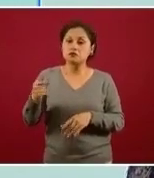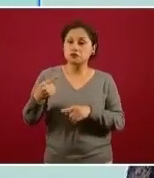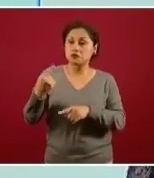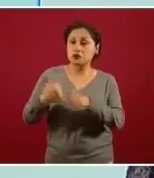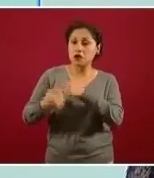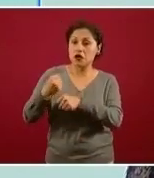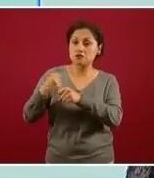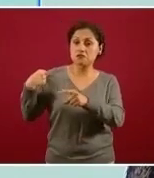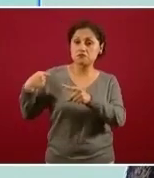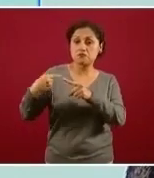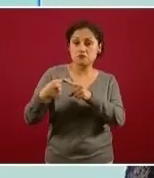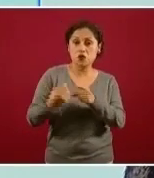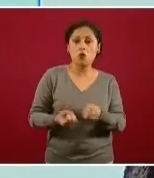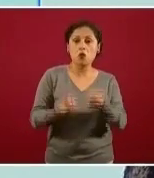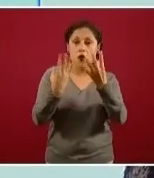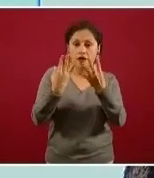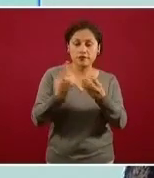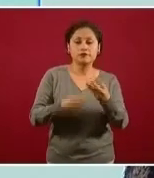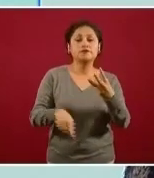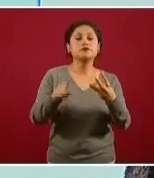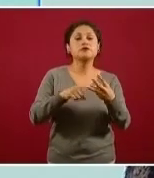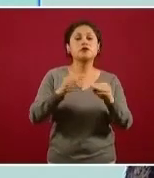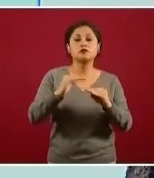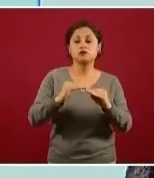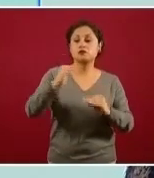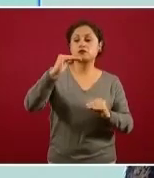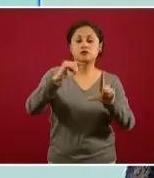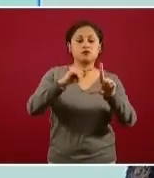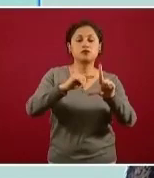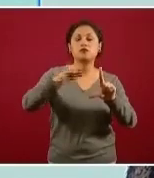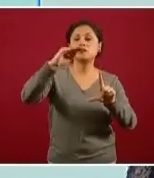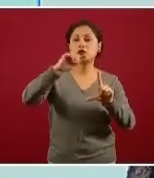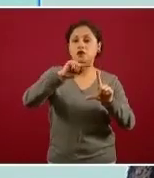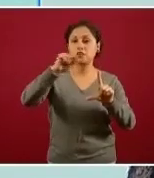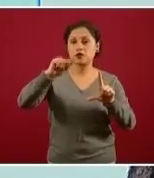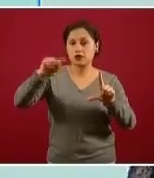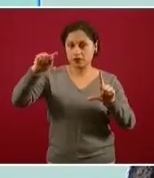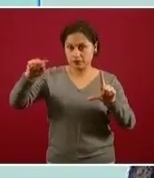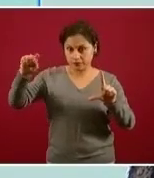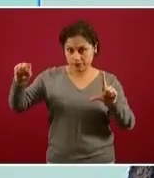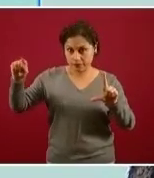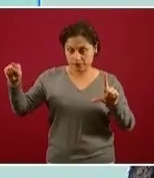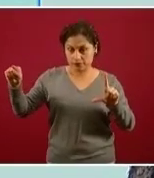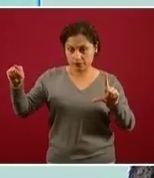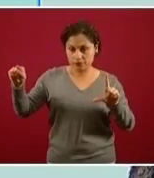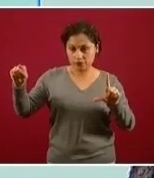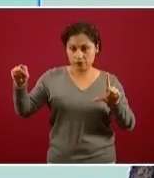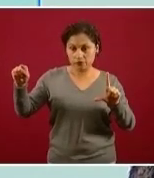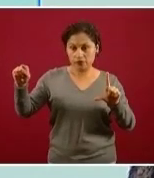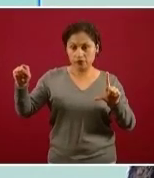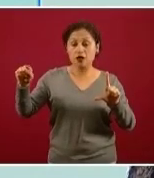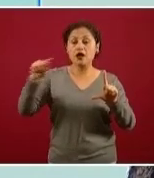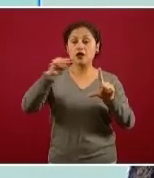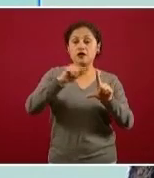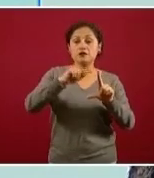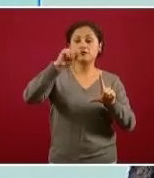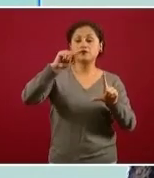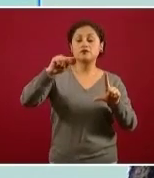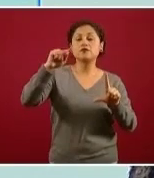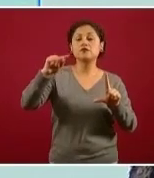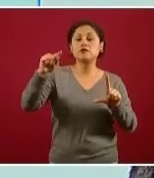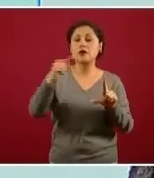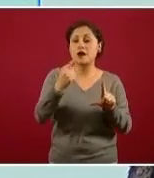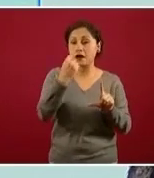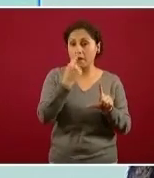años. Finalmente, lo que está en la parte alta de la zona amarilla y la parte alta de la zona roja es lo